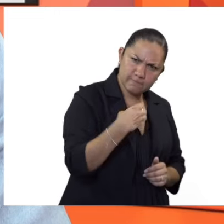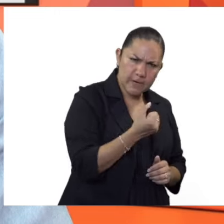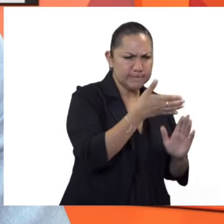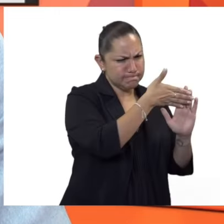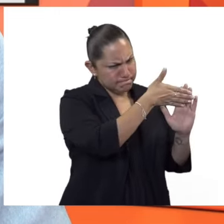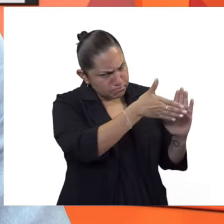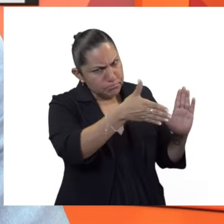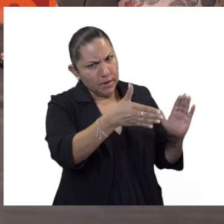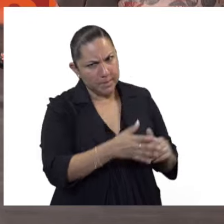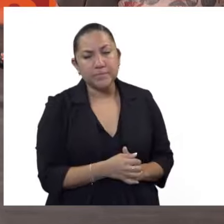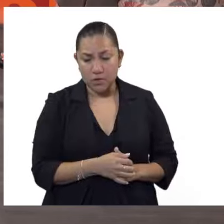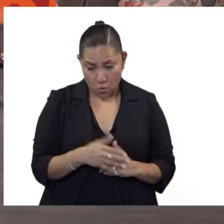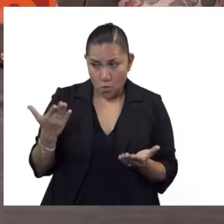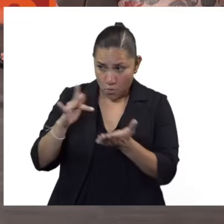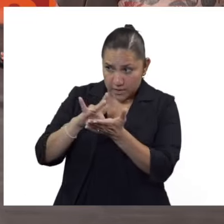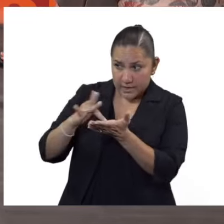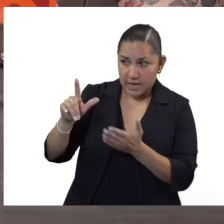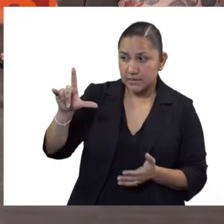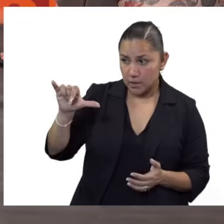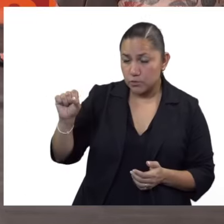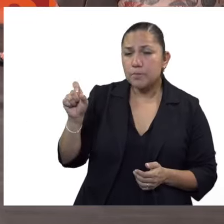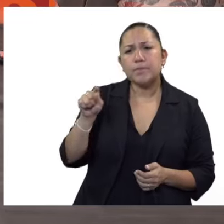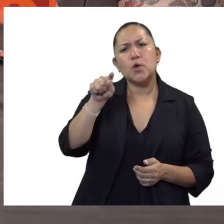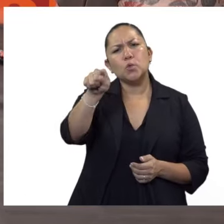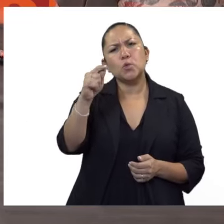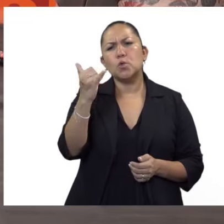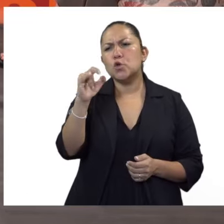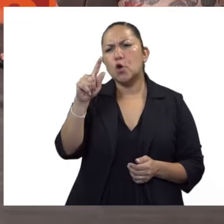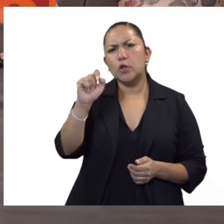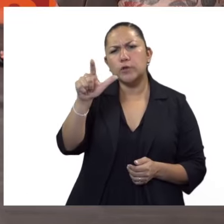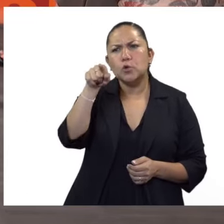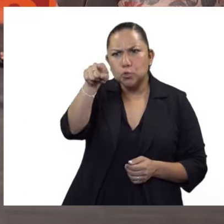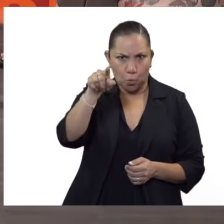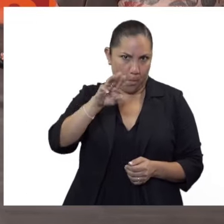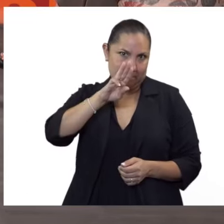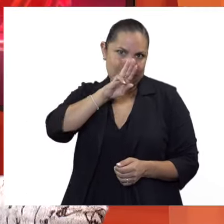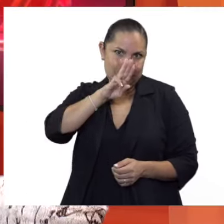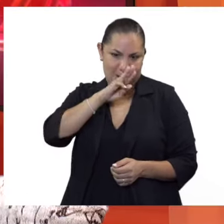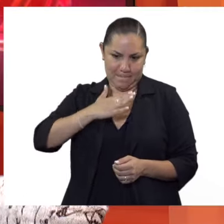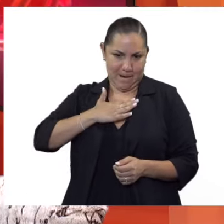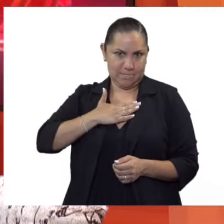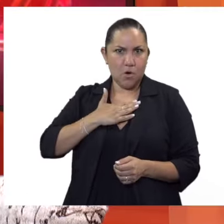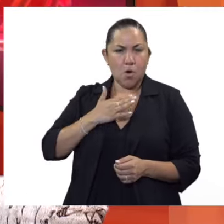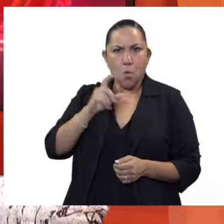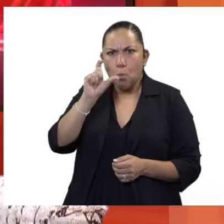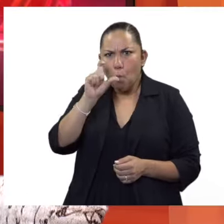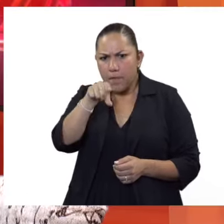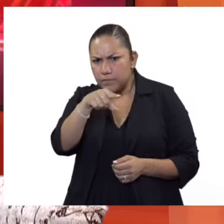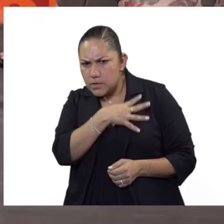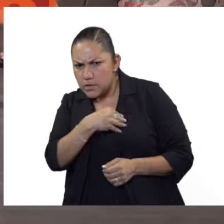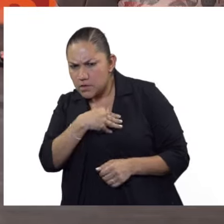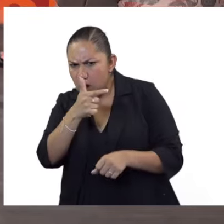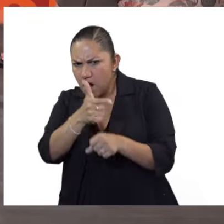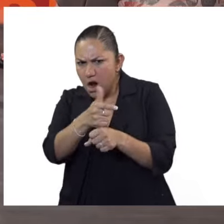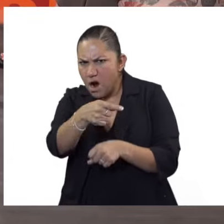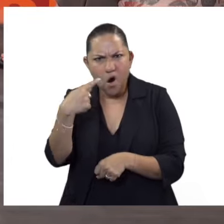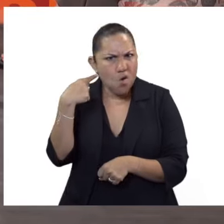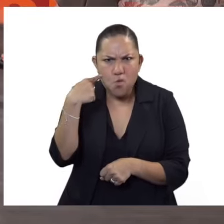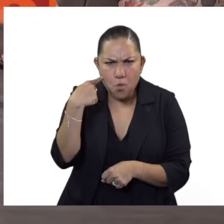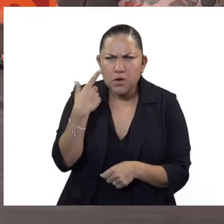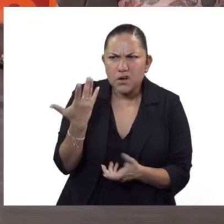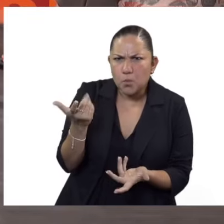gracias Luis este Bueno yo lo tú como madre cuándo te das cuenta que tu hijo no escucha este Bueno yo me doy